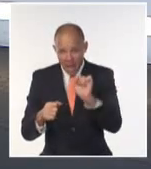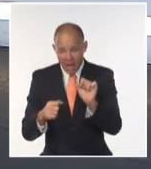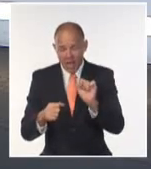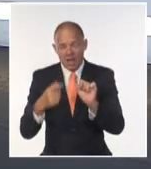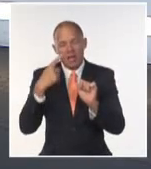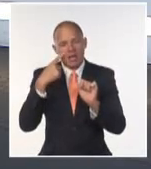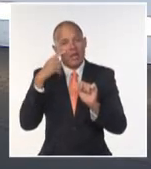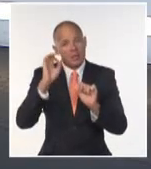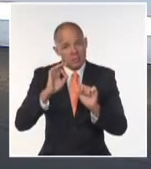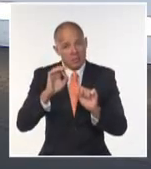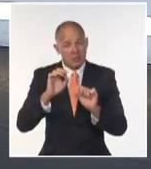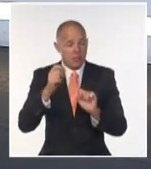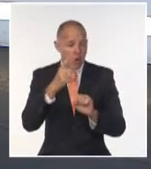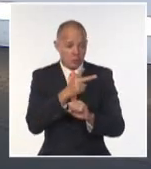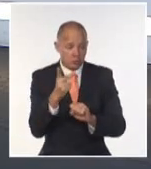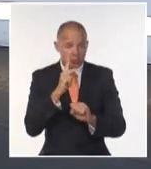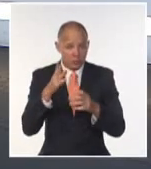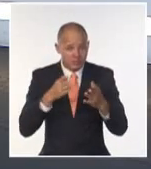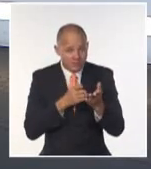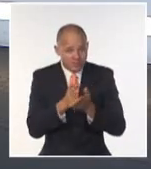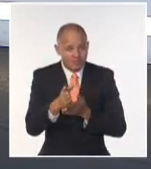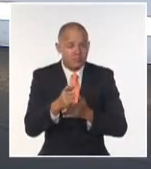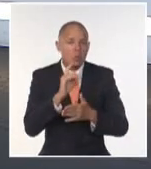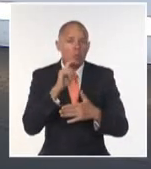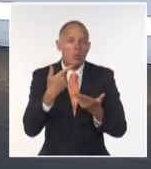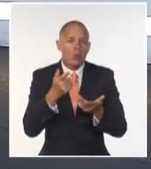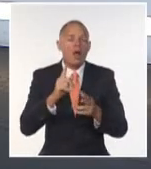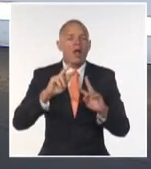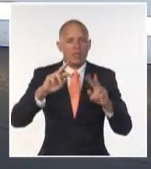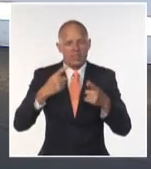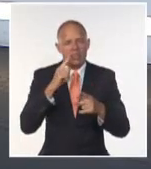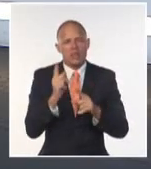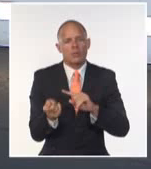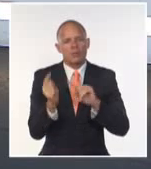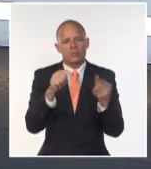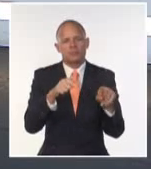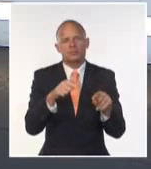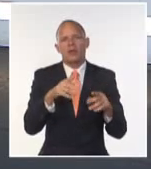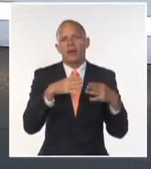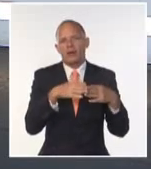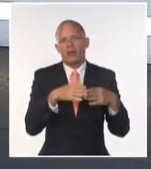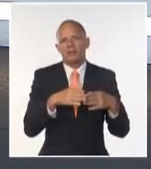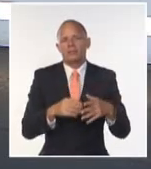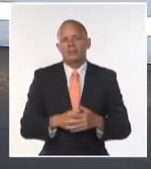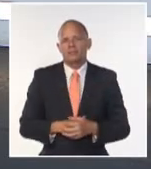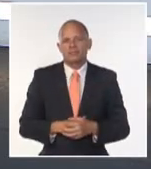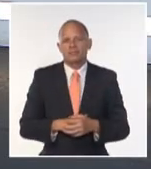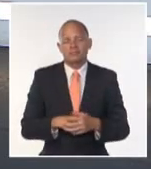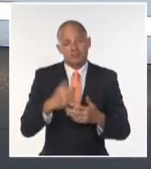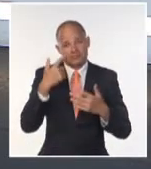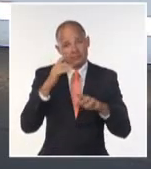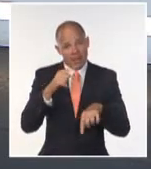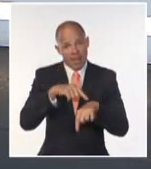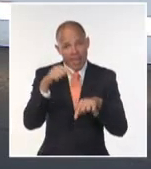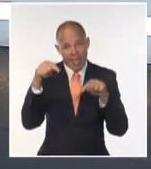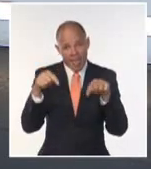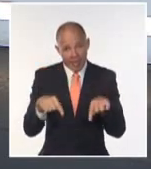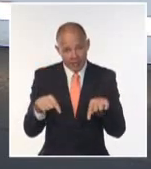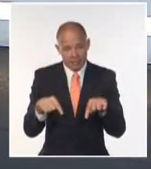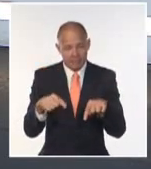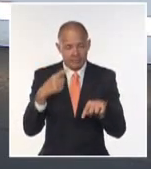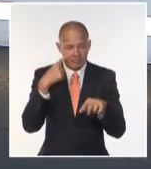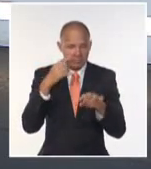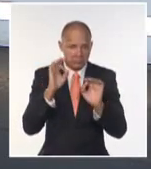esta semifinal para jugarse entonces en la provincia de Granma pero en este momento amplía la